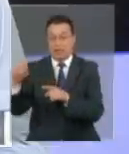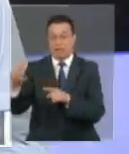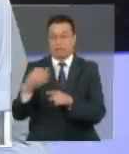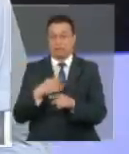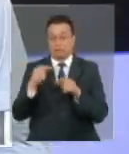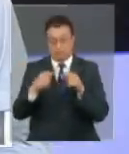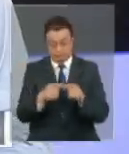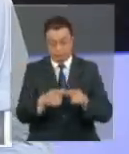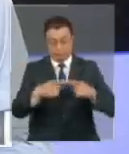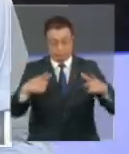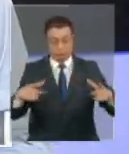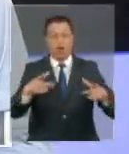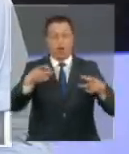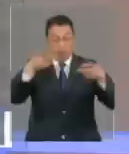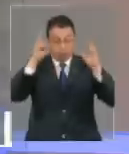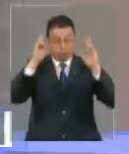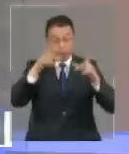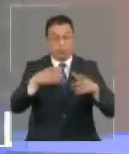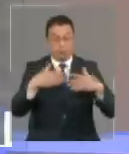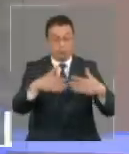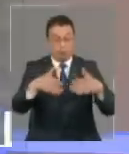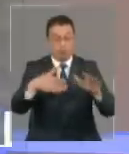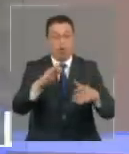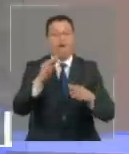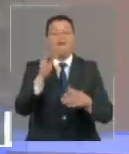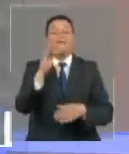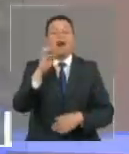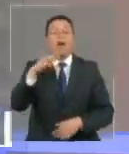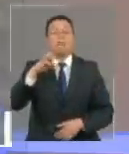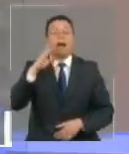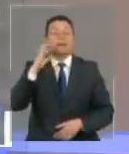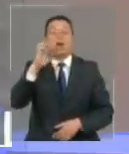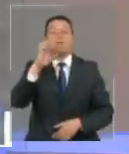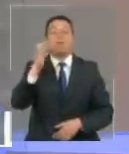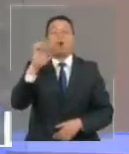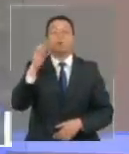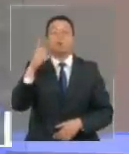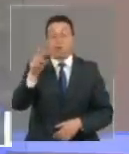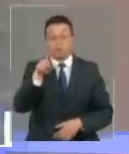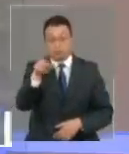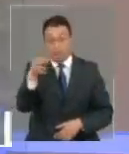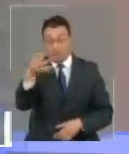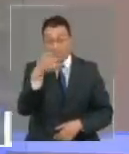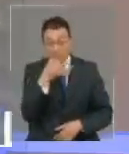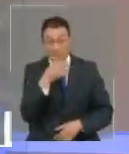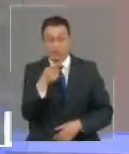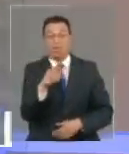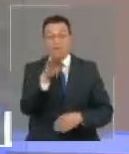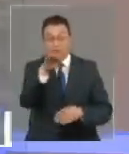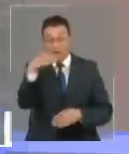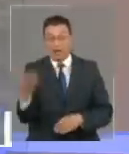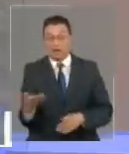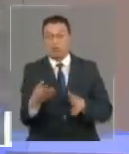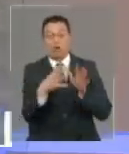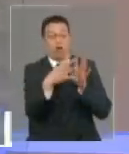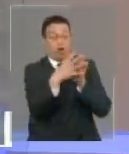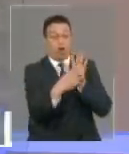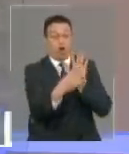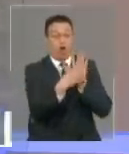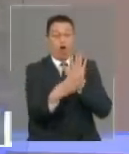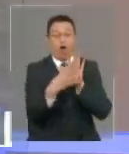ha ampliado la canasta pensando en las farmacias populares y miren, lo que él define como un fracaso lo están copiando más